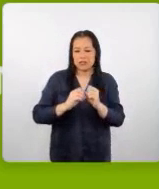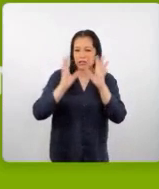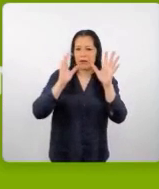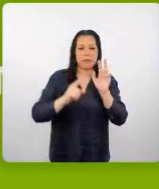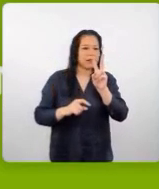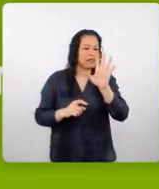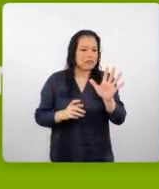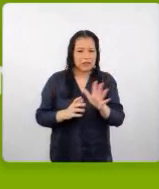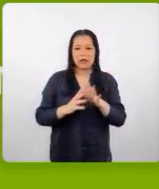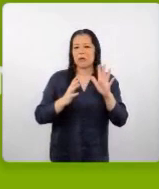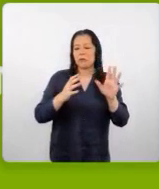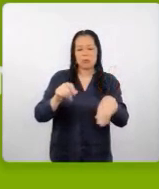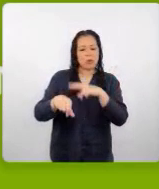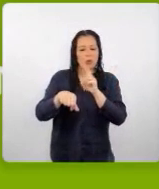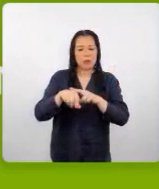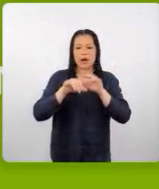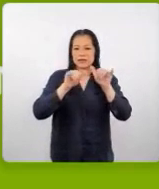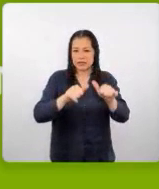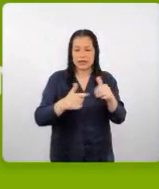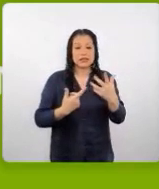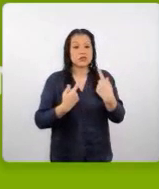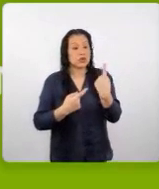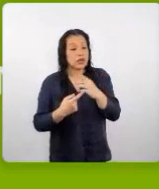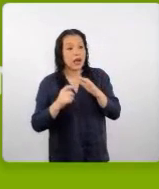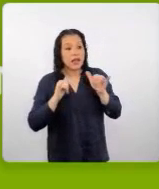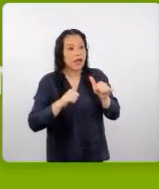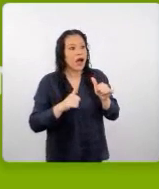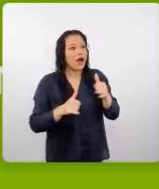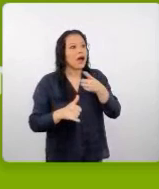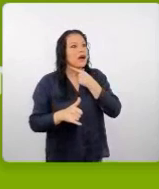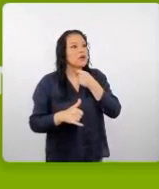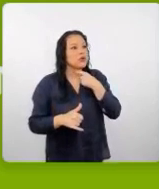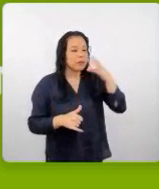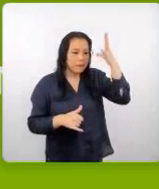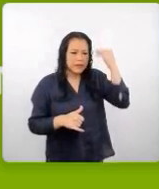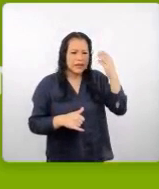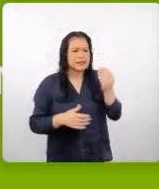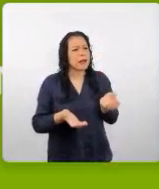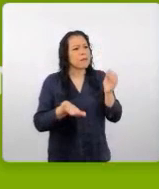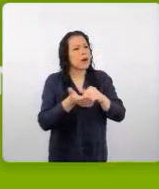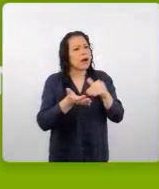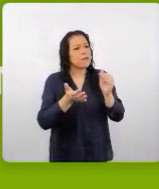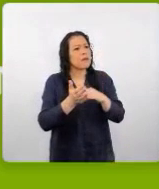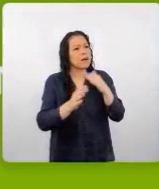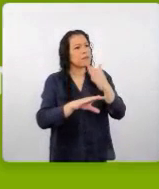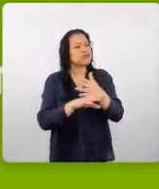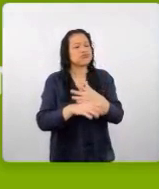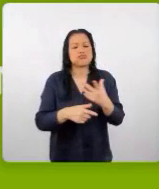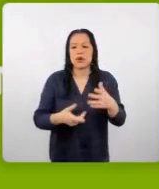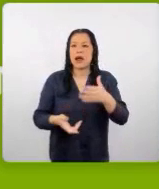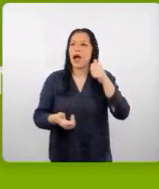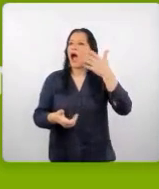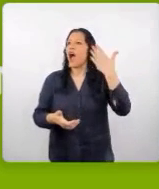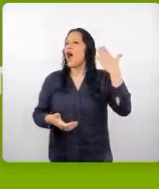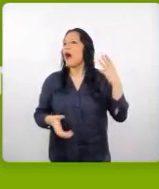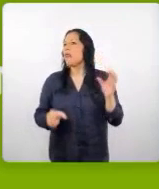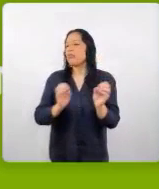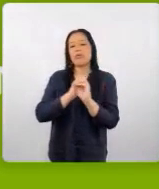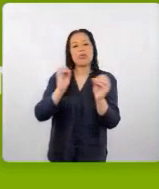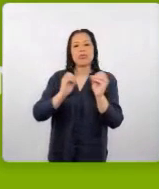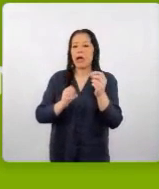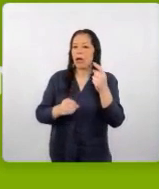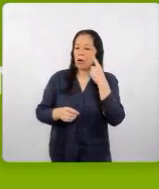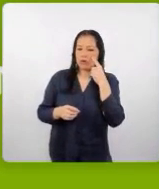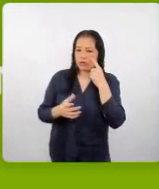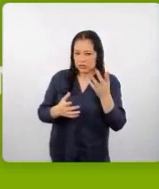25, siempre y cuando esa experiencia sea enriquecida por algo que no hayan tenido o su